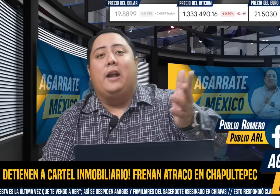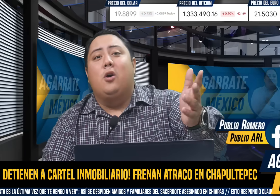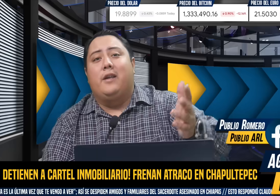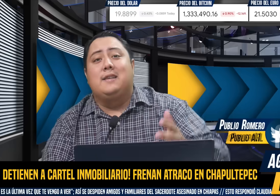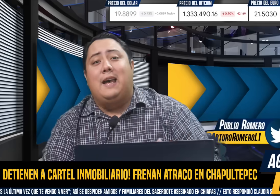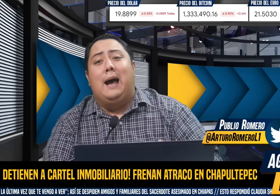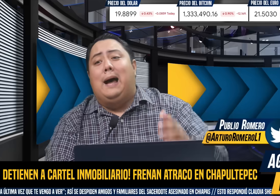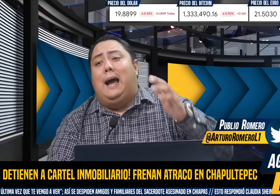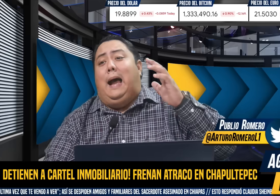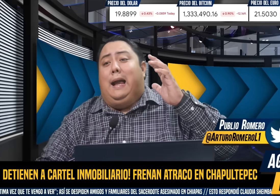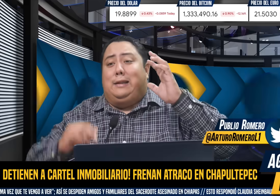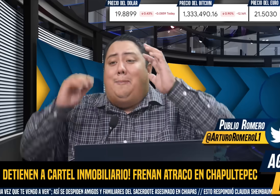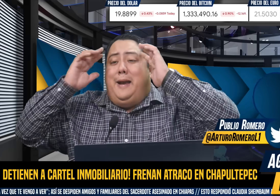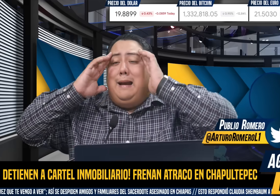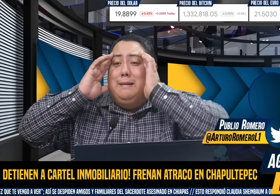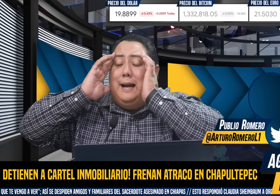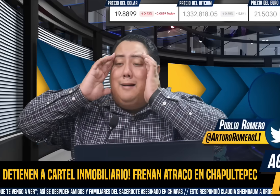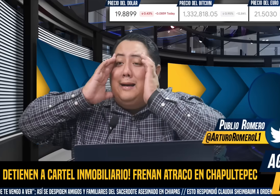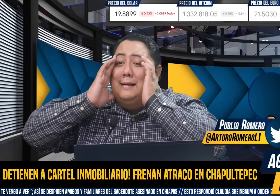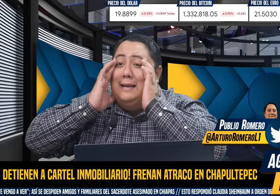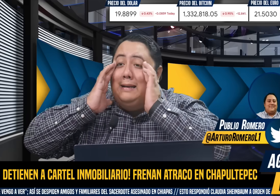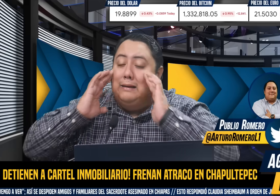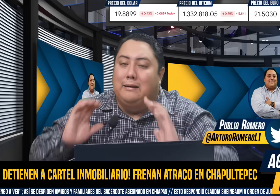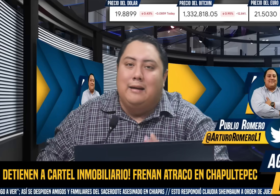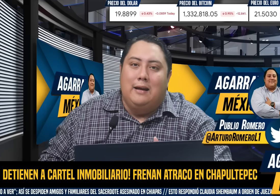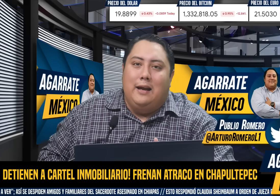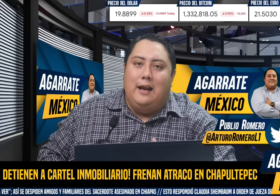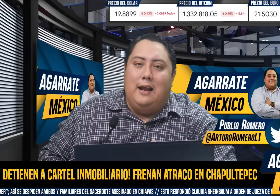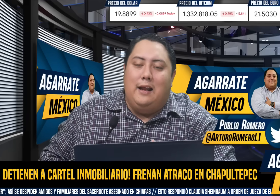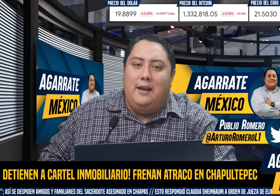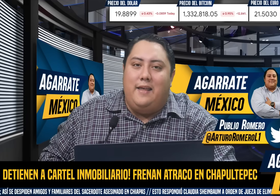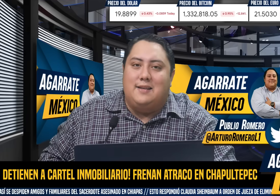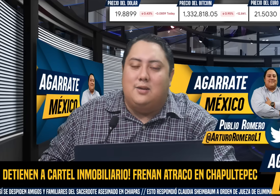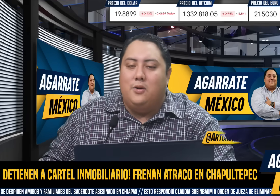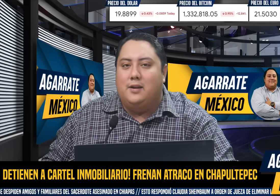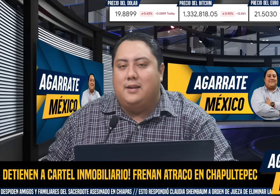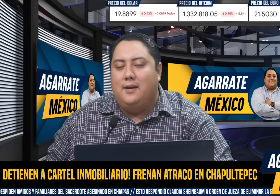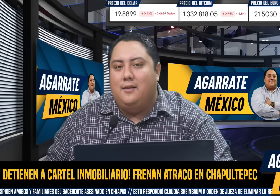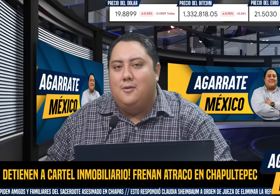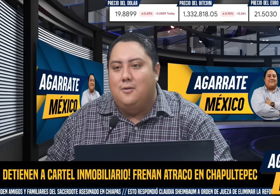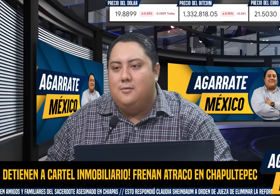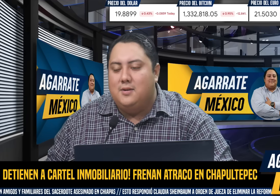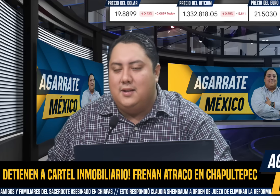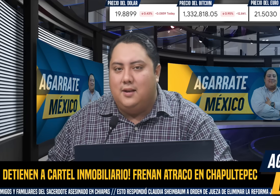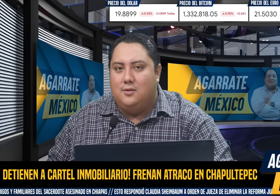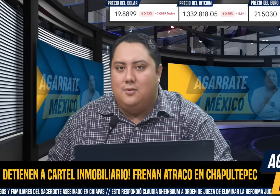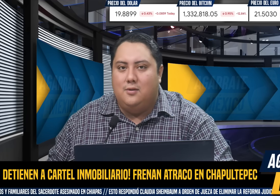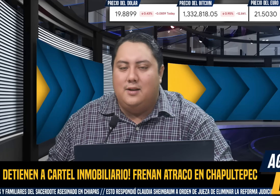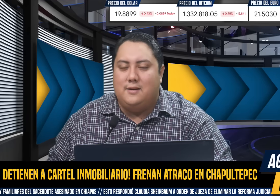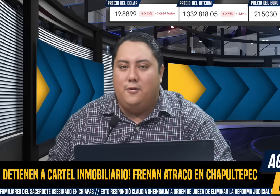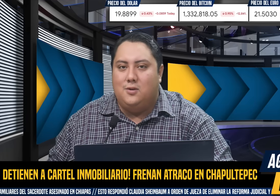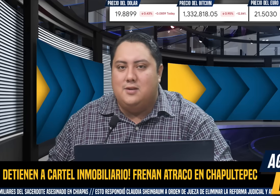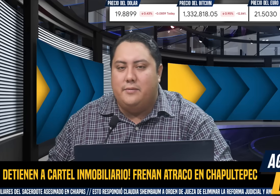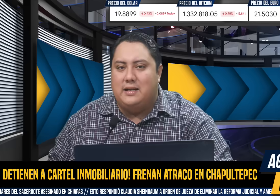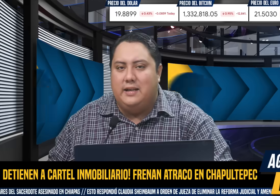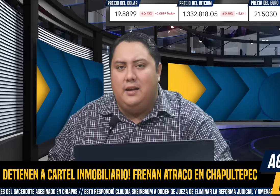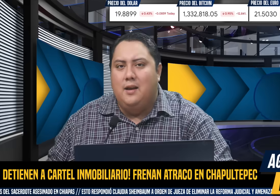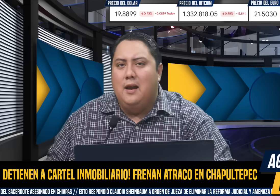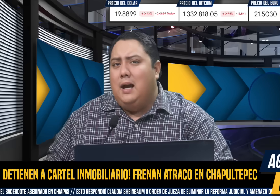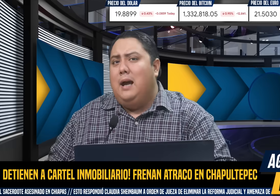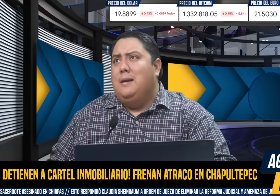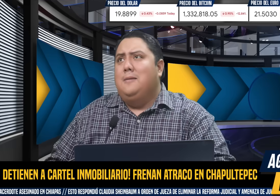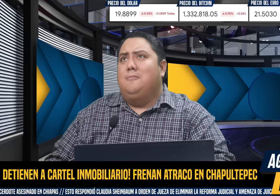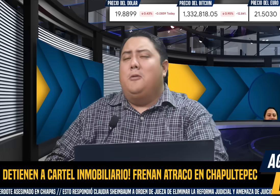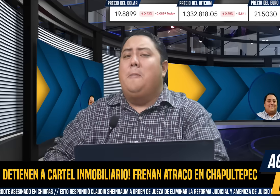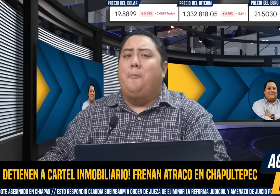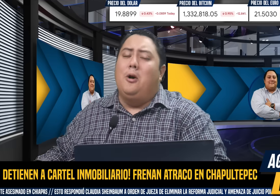está Calderón? Que decía, ¡ah, atropellaron un jaguarcito! Y ya decías, oye, es que no, no es cierto. Esa foto es de Brasil.